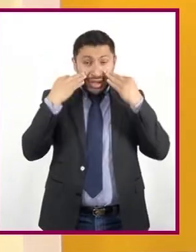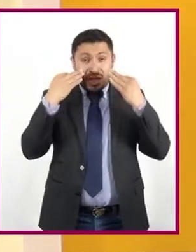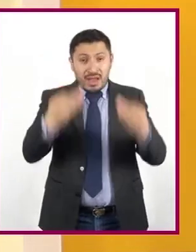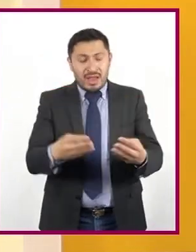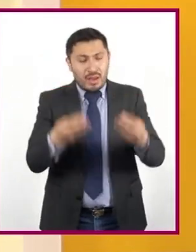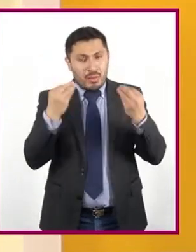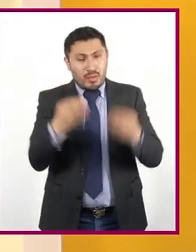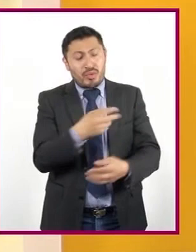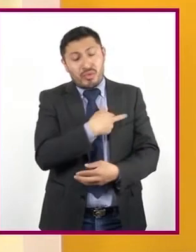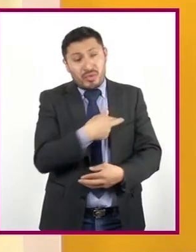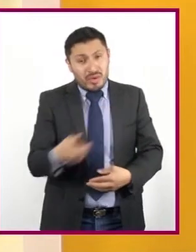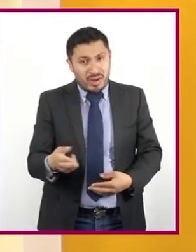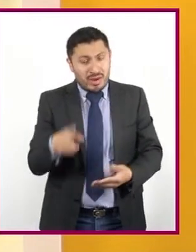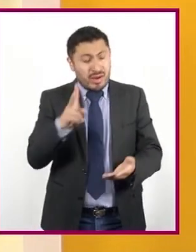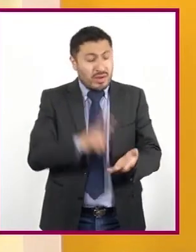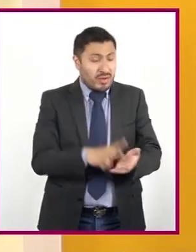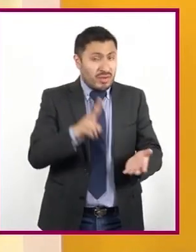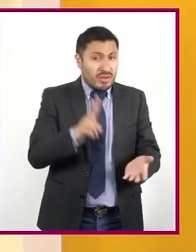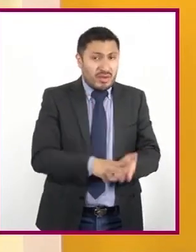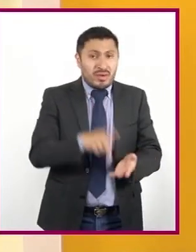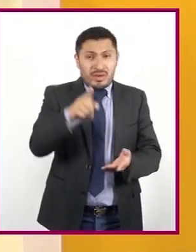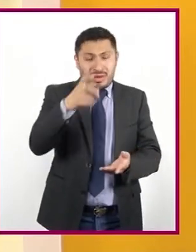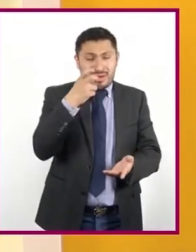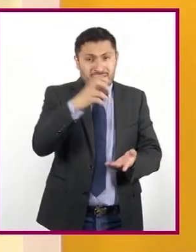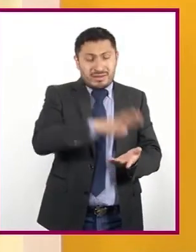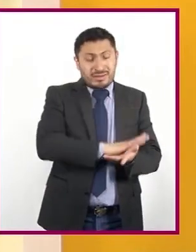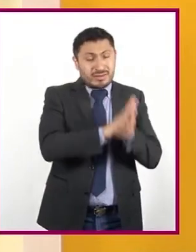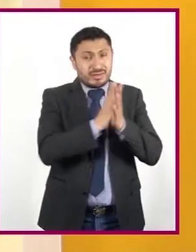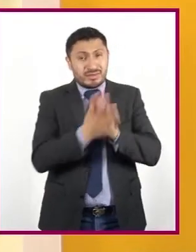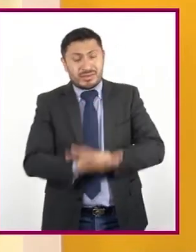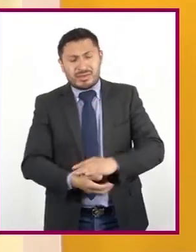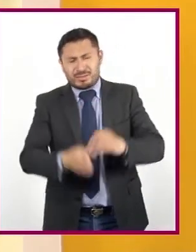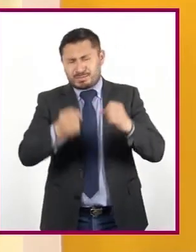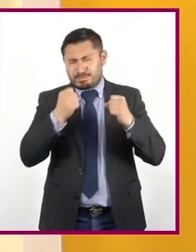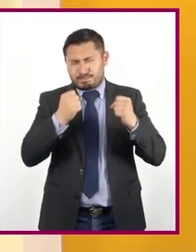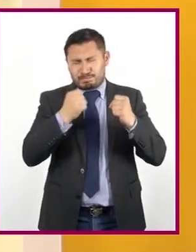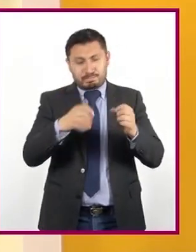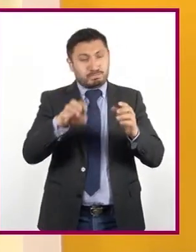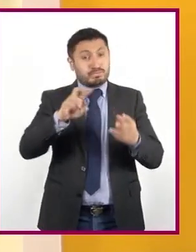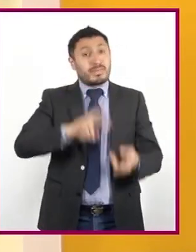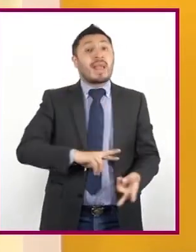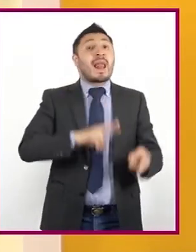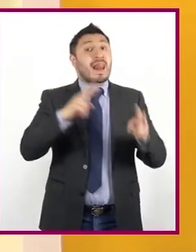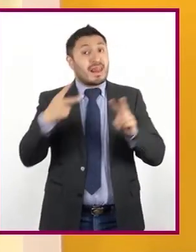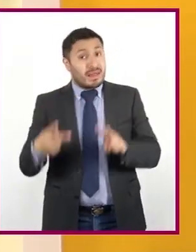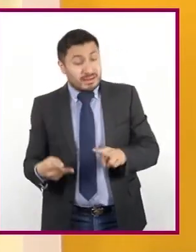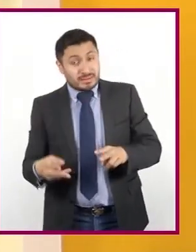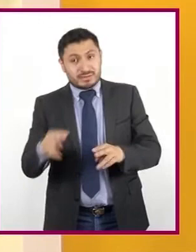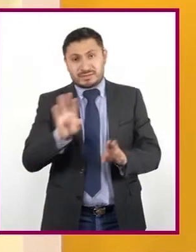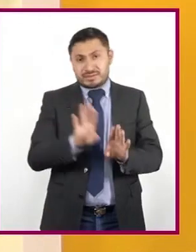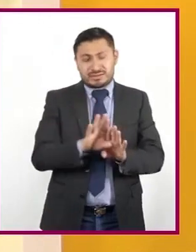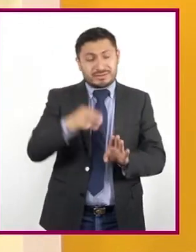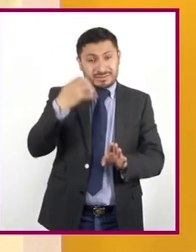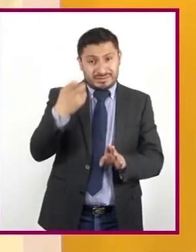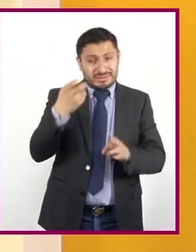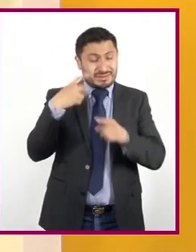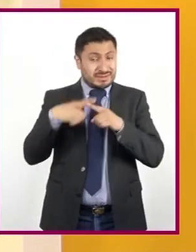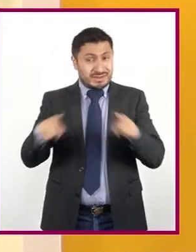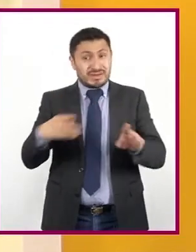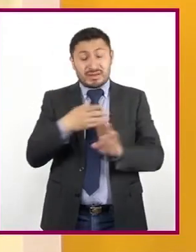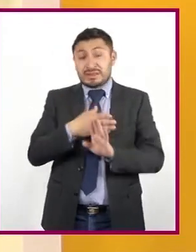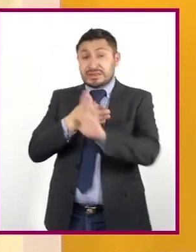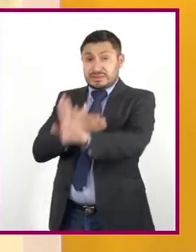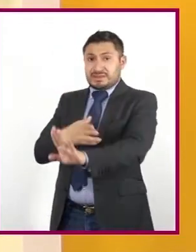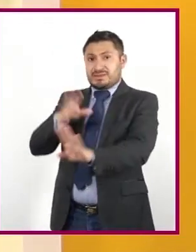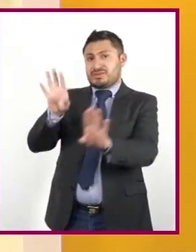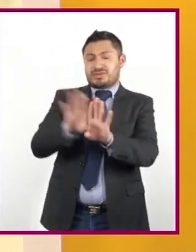al valorarla, se convierte en una de nuestras fortalezas. Por el contrario, rechazar esa diferencia debilita